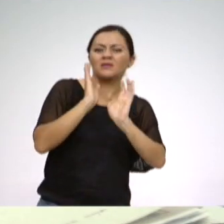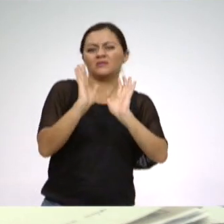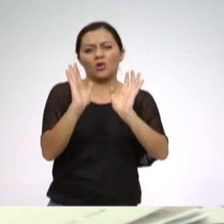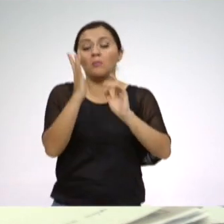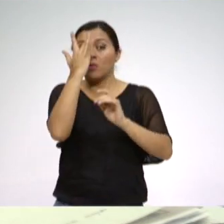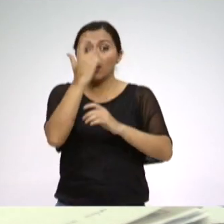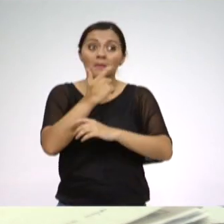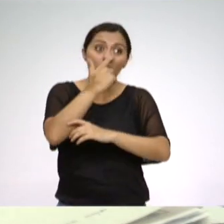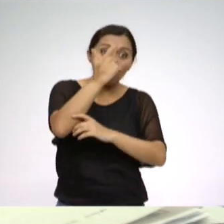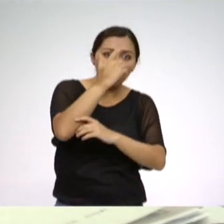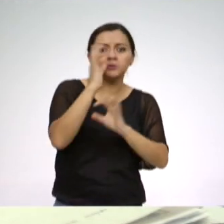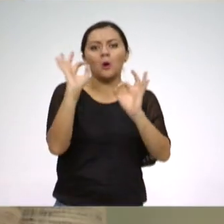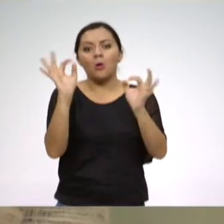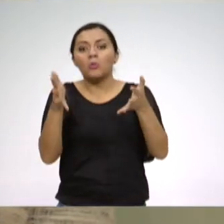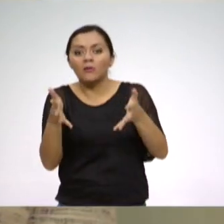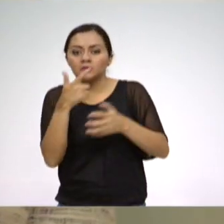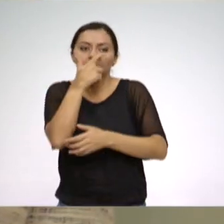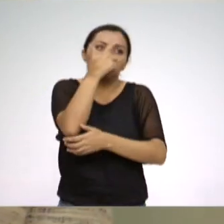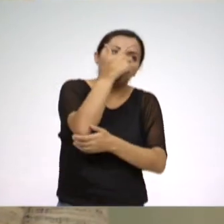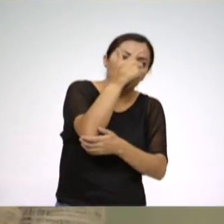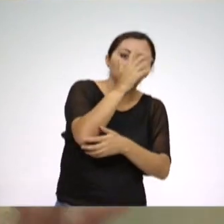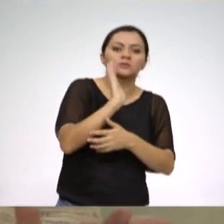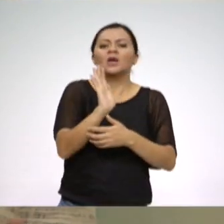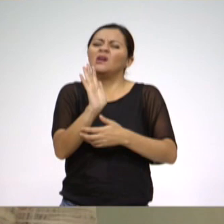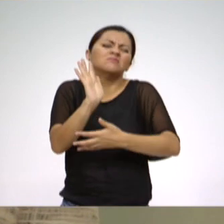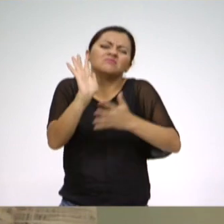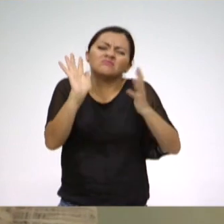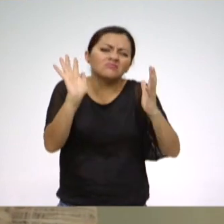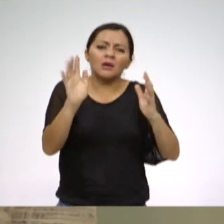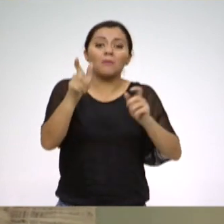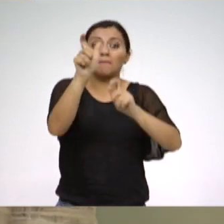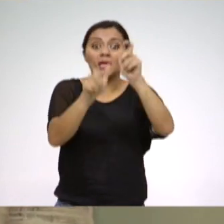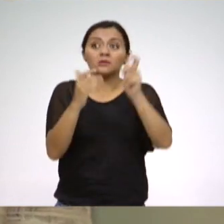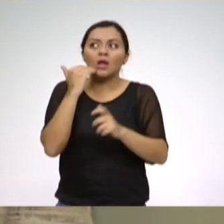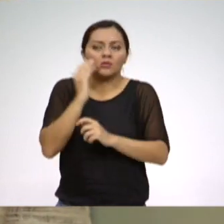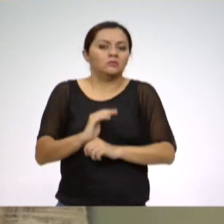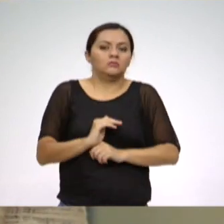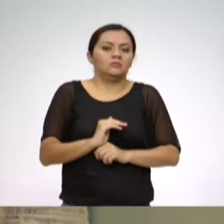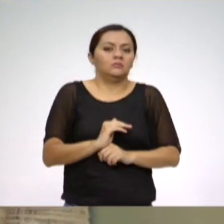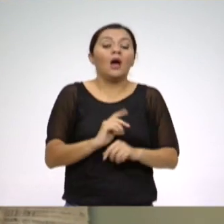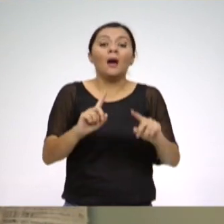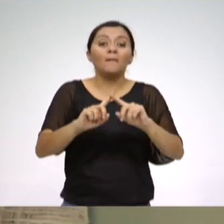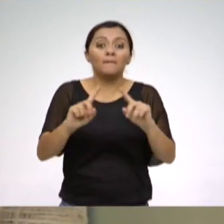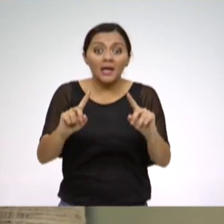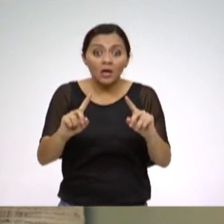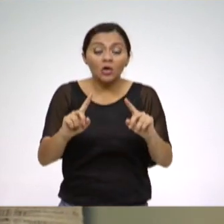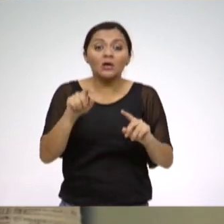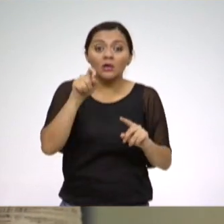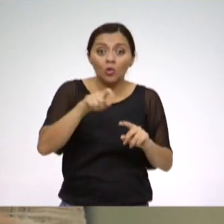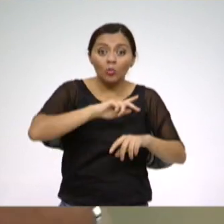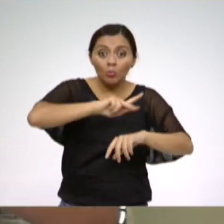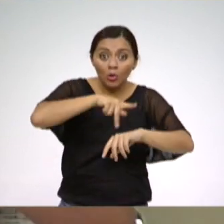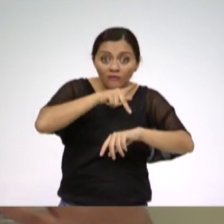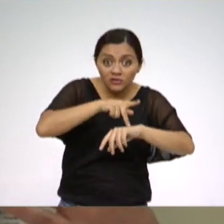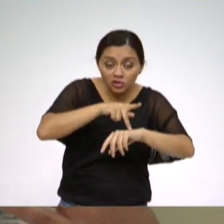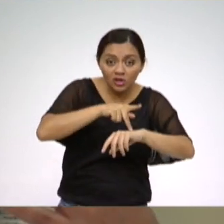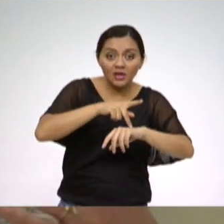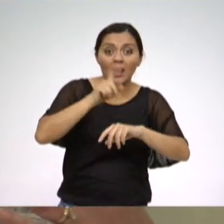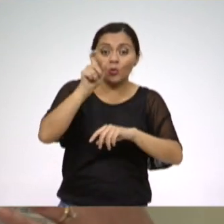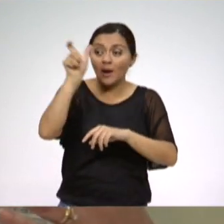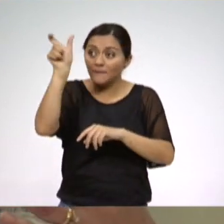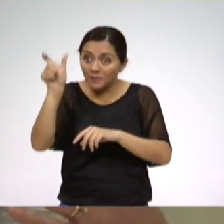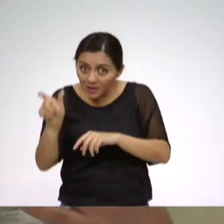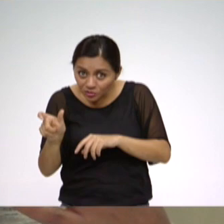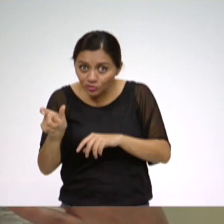los docentes de los colegios o con otras personas adultas, pero que necesitan un profesional que